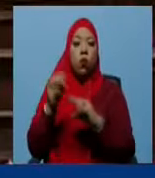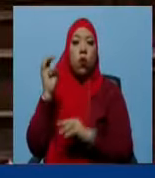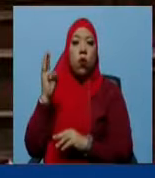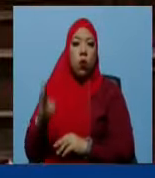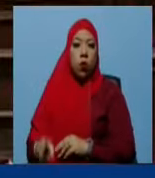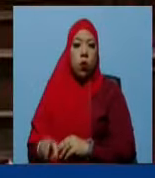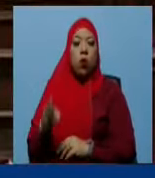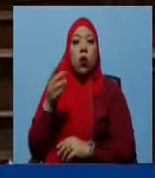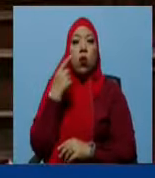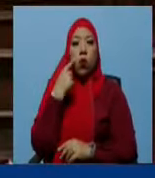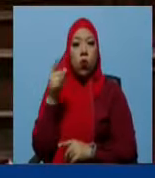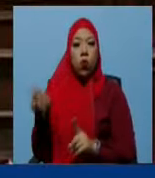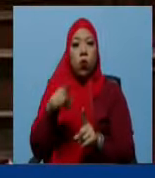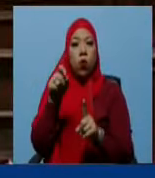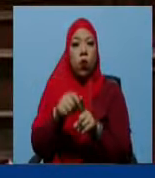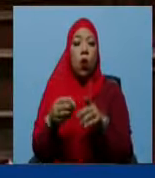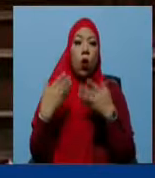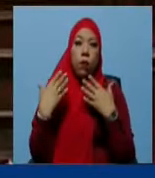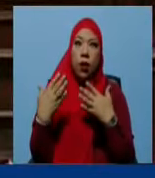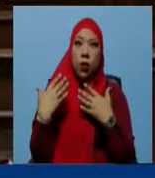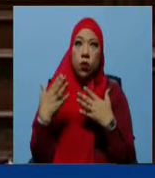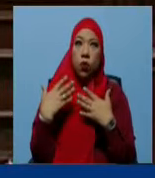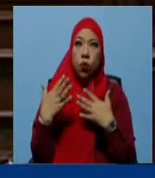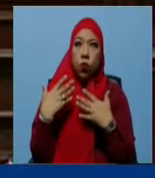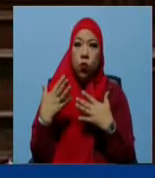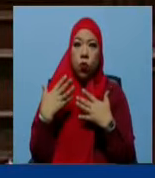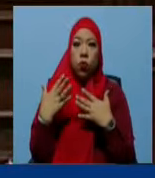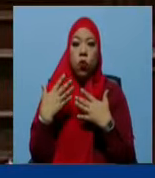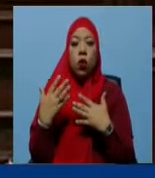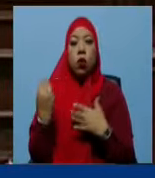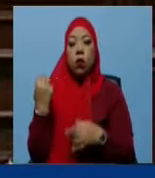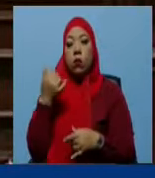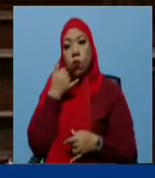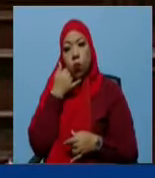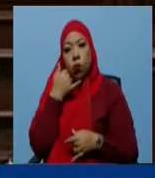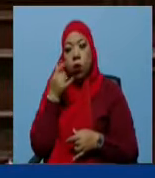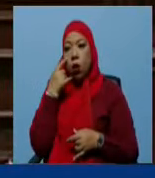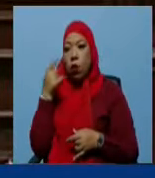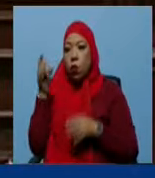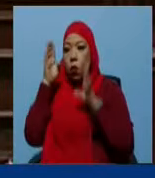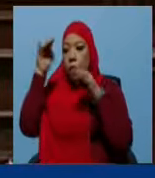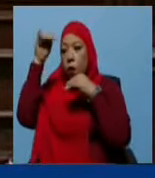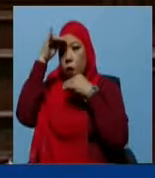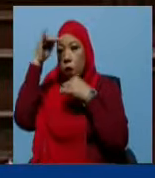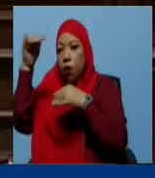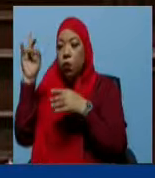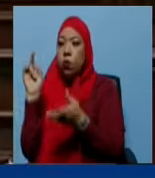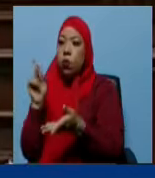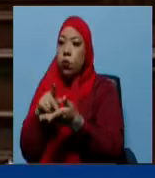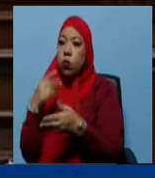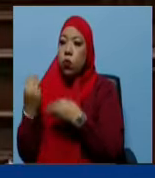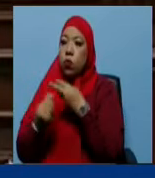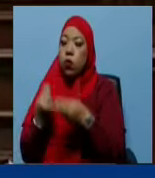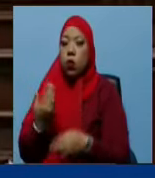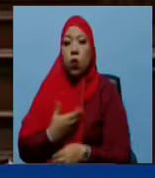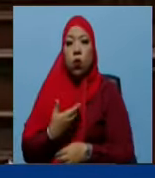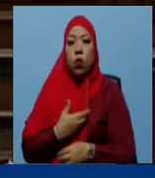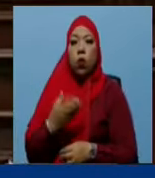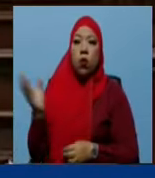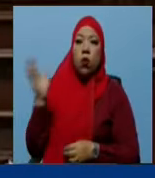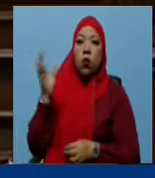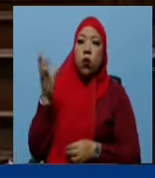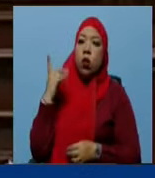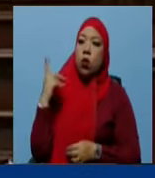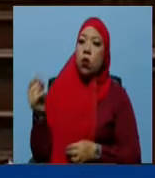llamado Píritu, una emergencia, y la llamé y le dije, ve a atender esa emergencia, y siendo la alcaldesa de Caracas, se